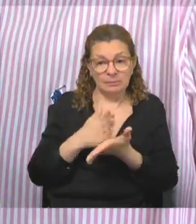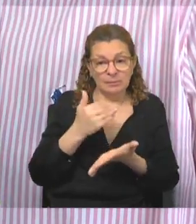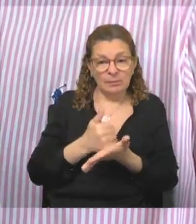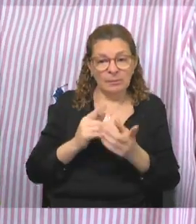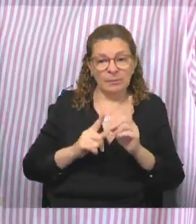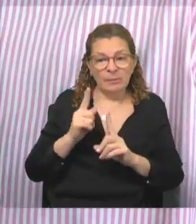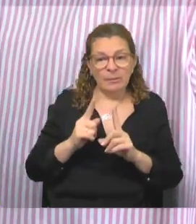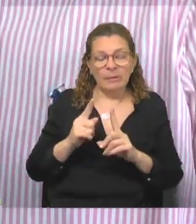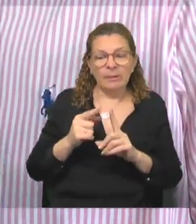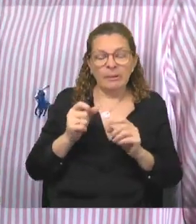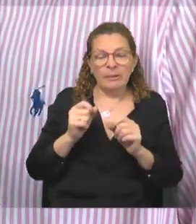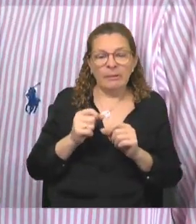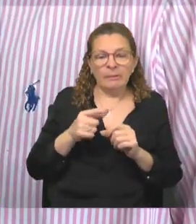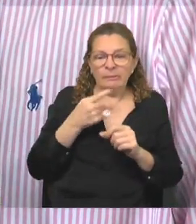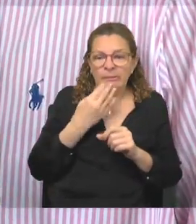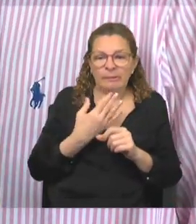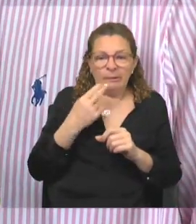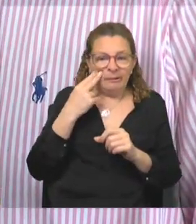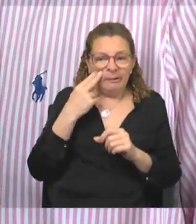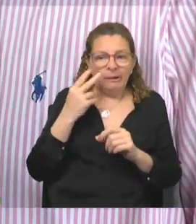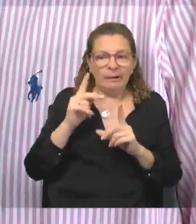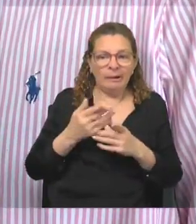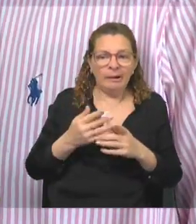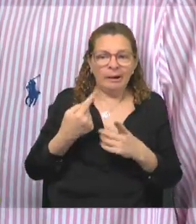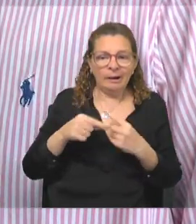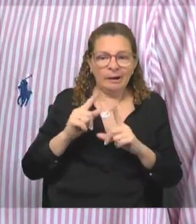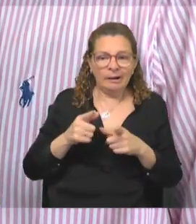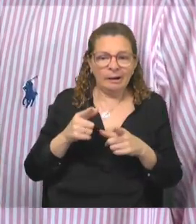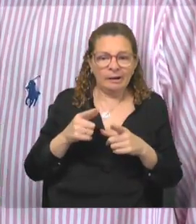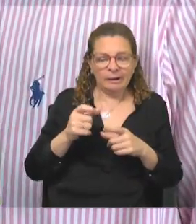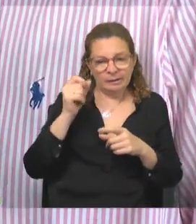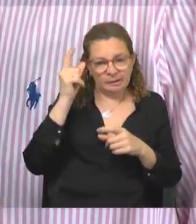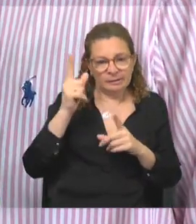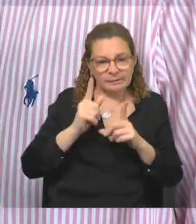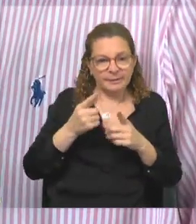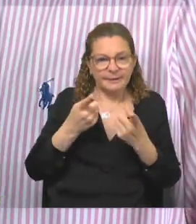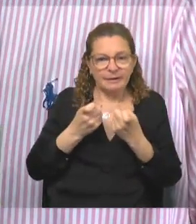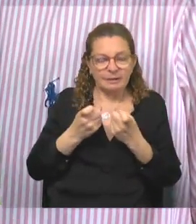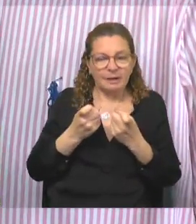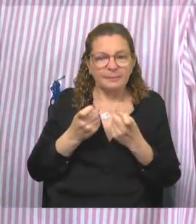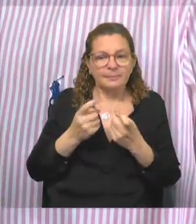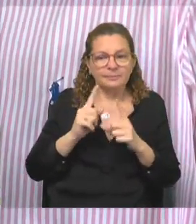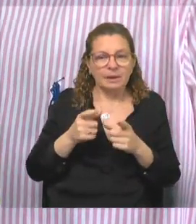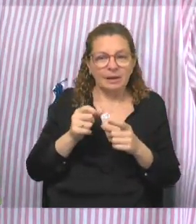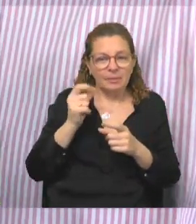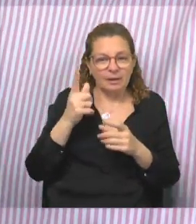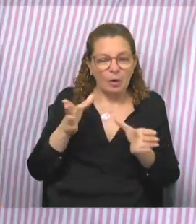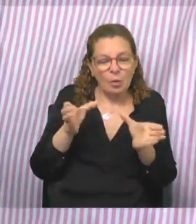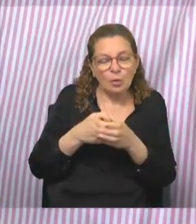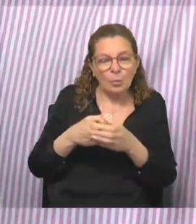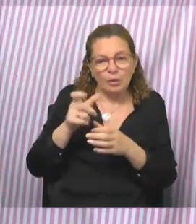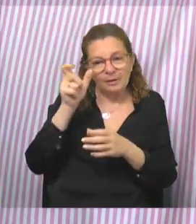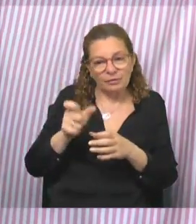algunos organismos especializados para la atención a la emergencia también pero a su vez de las áreas de capacitación también particularmente capacitando a comunidades